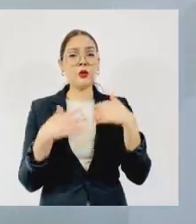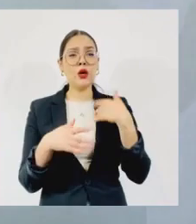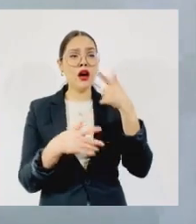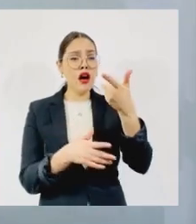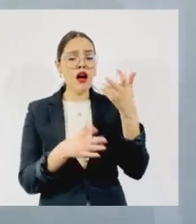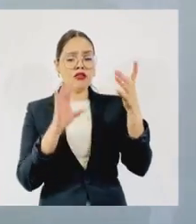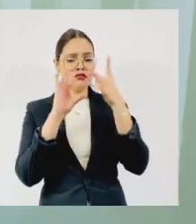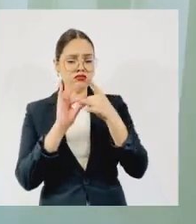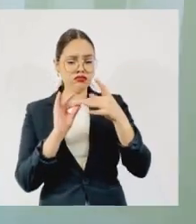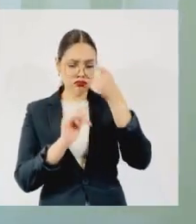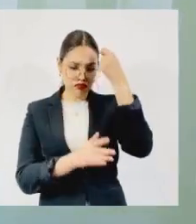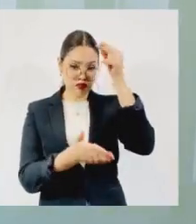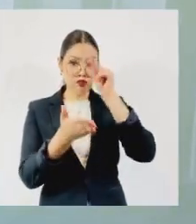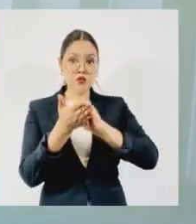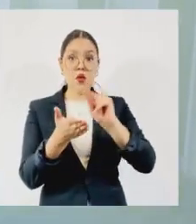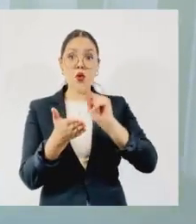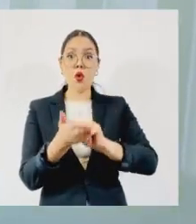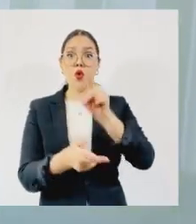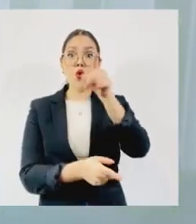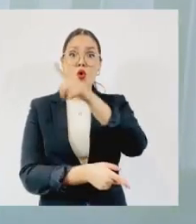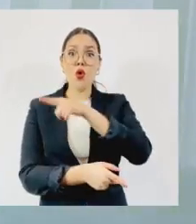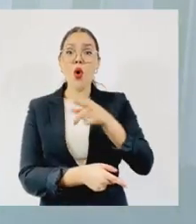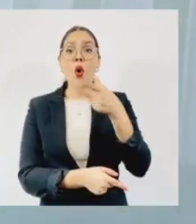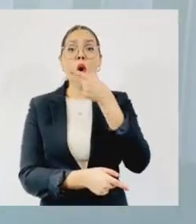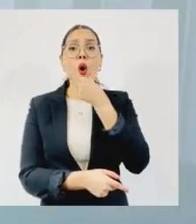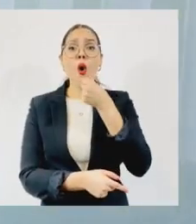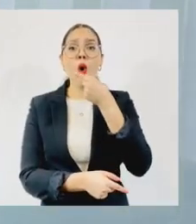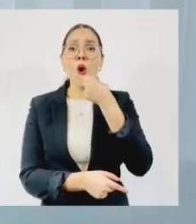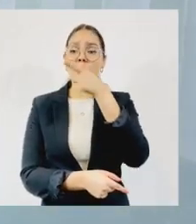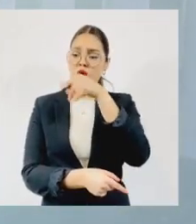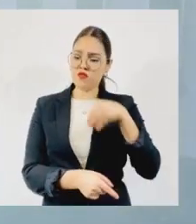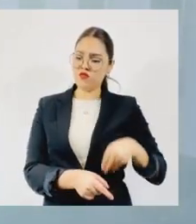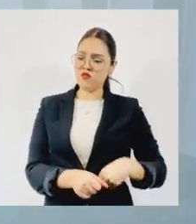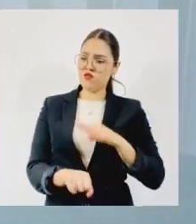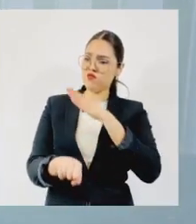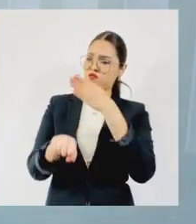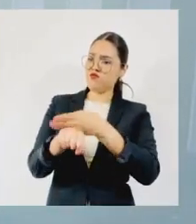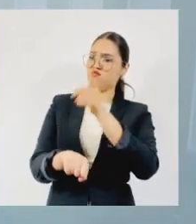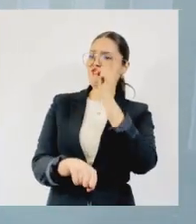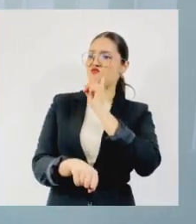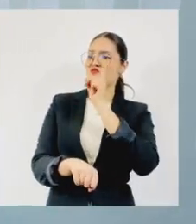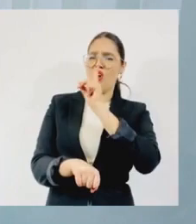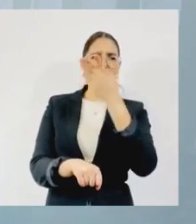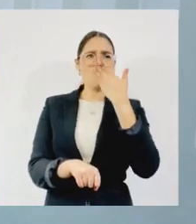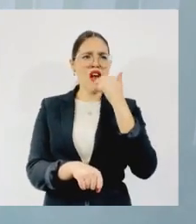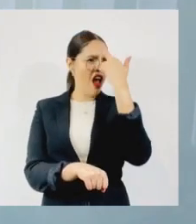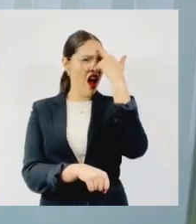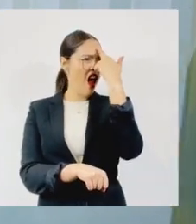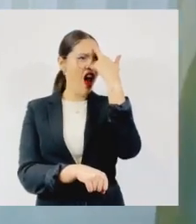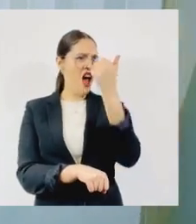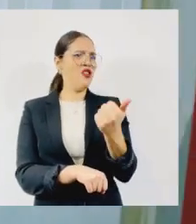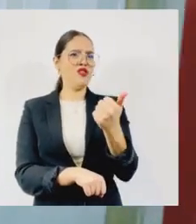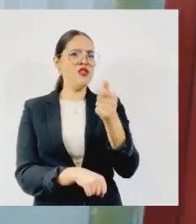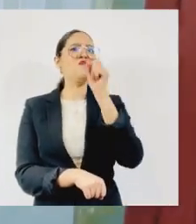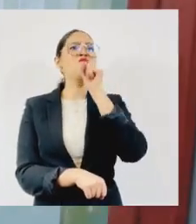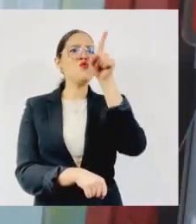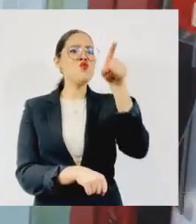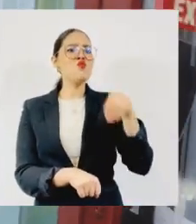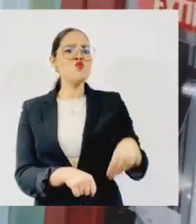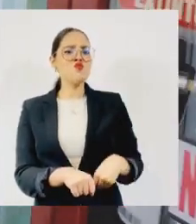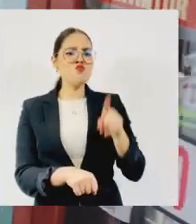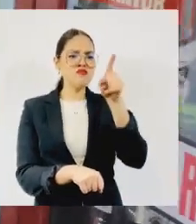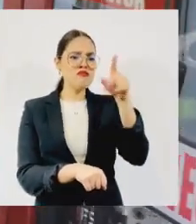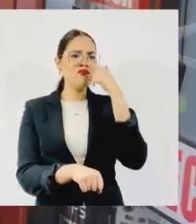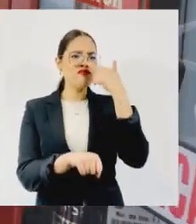Sor Juana, hombres necios que acusáis a la mujer sin razón, sabiendo que son la ocasión de lo mismo